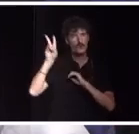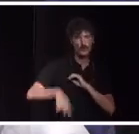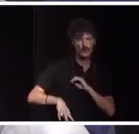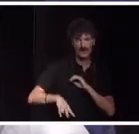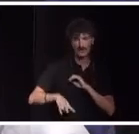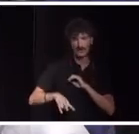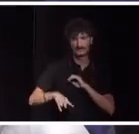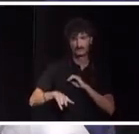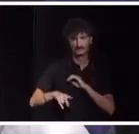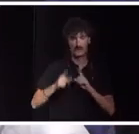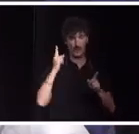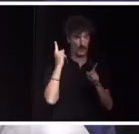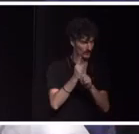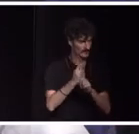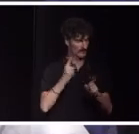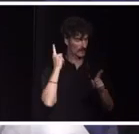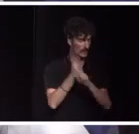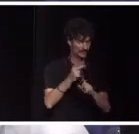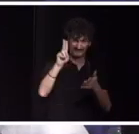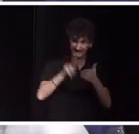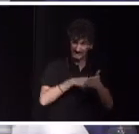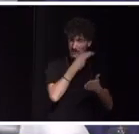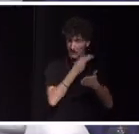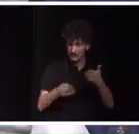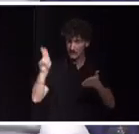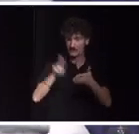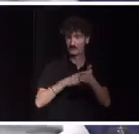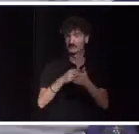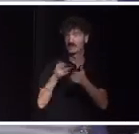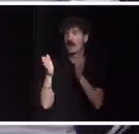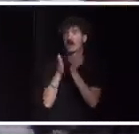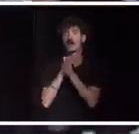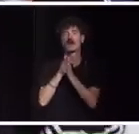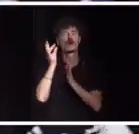haber vetos a compañeras como Irene Montero.